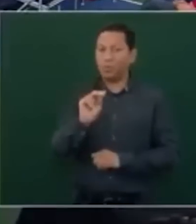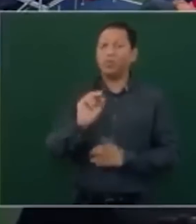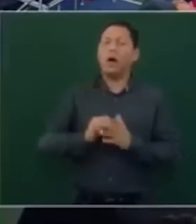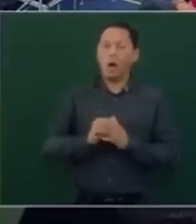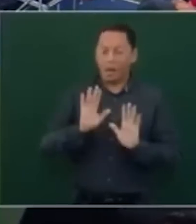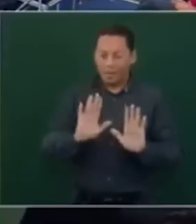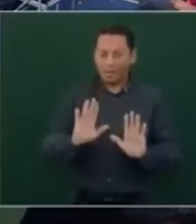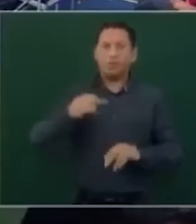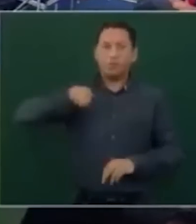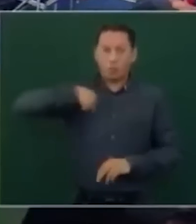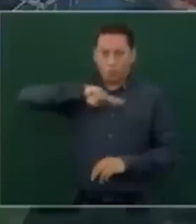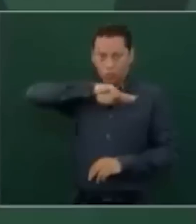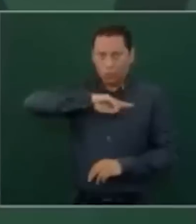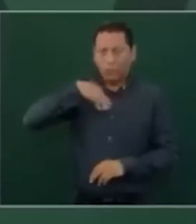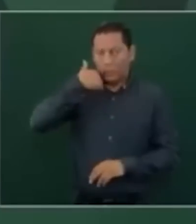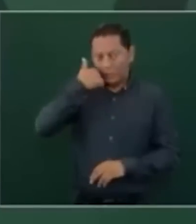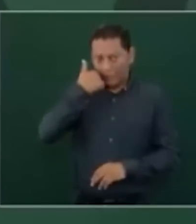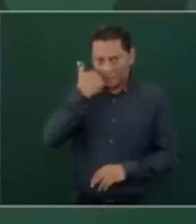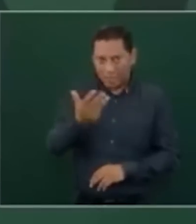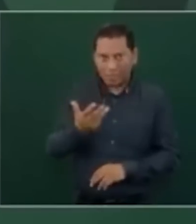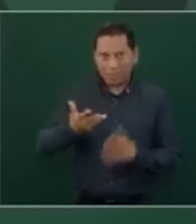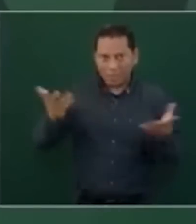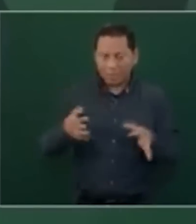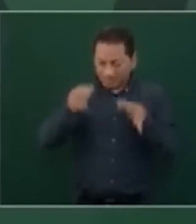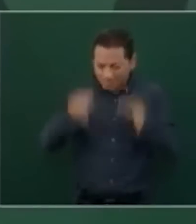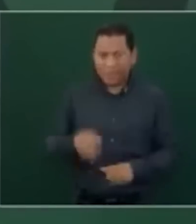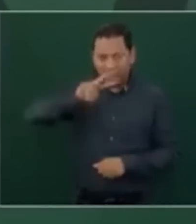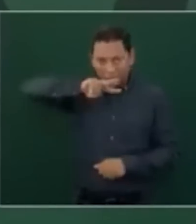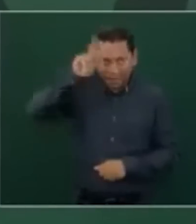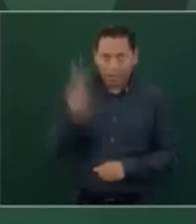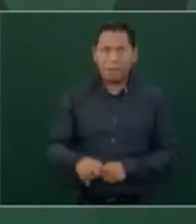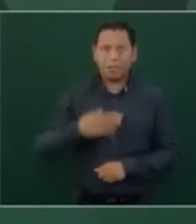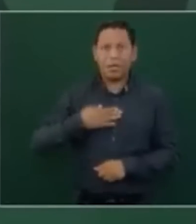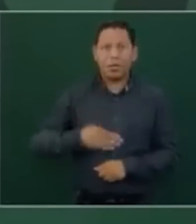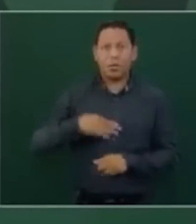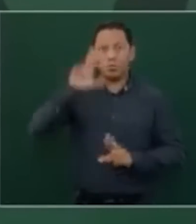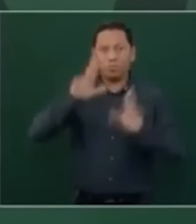queremos hacer realidad una auténtica democracia